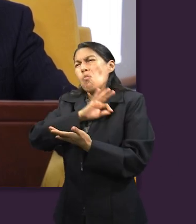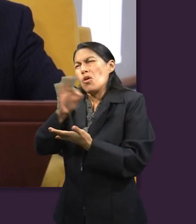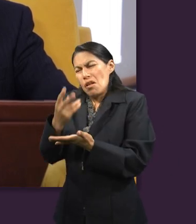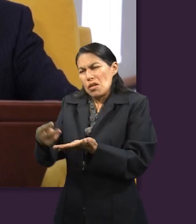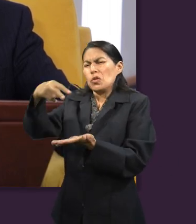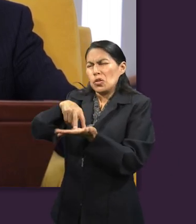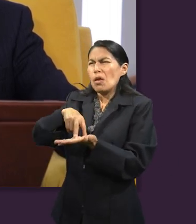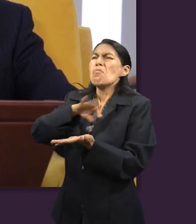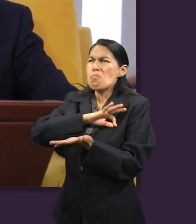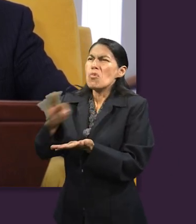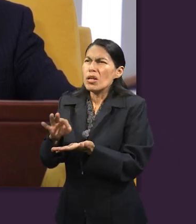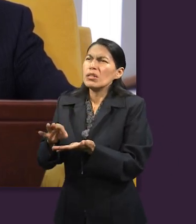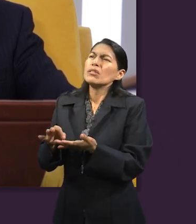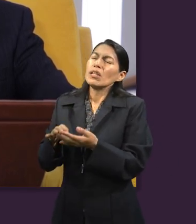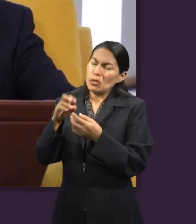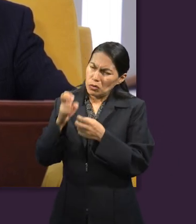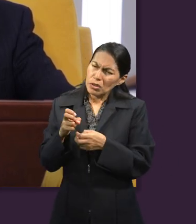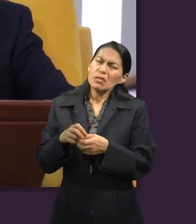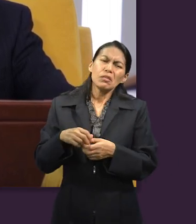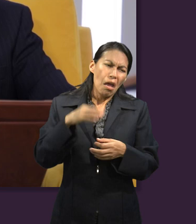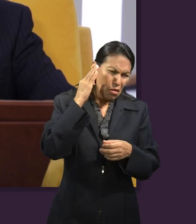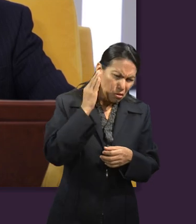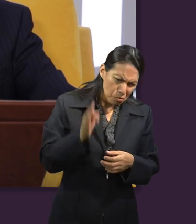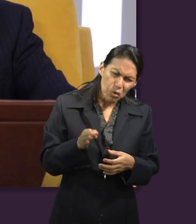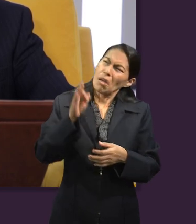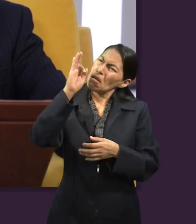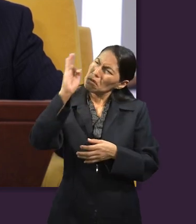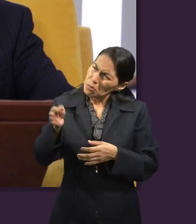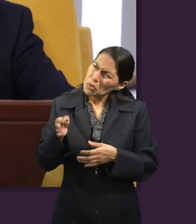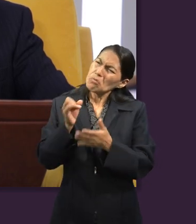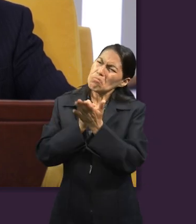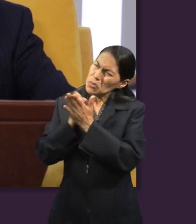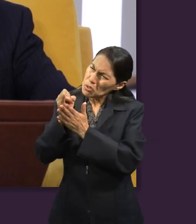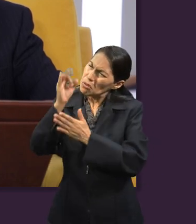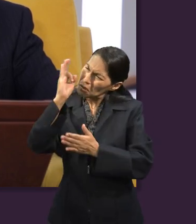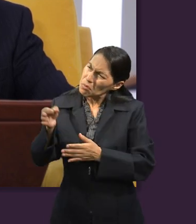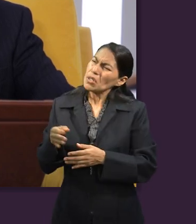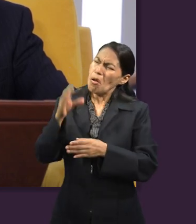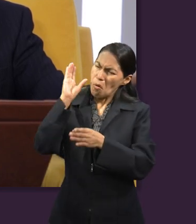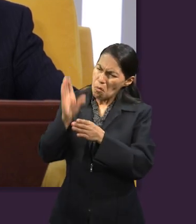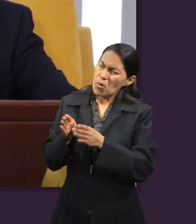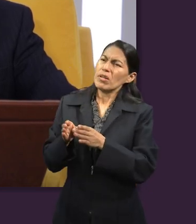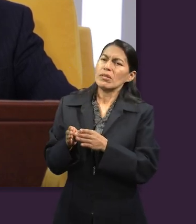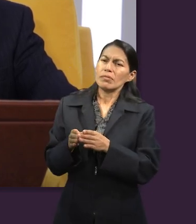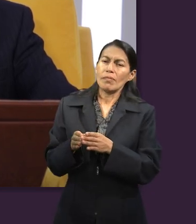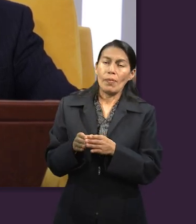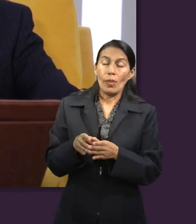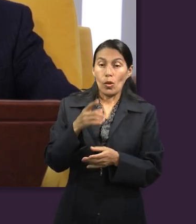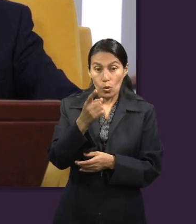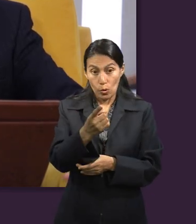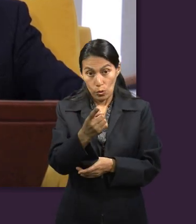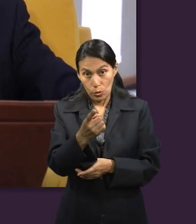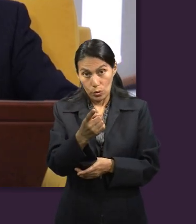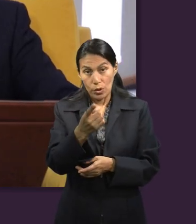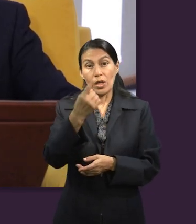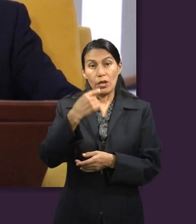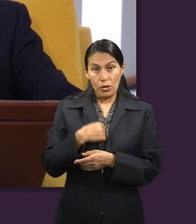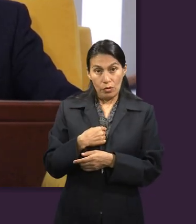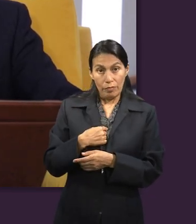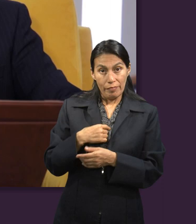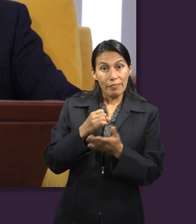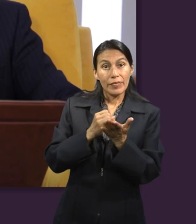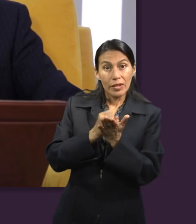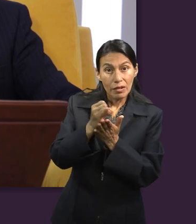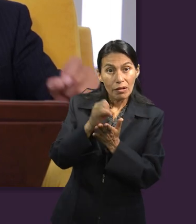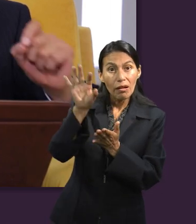pero voy a confiar en lo que tú dices siempre abraham tuvo que elegir tuyo que tenemos que elegir